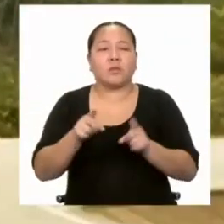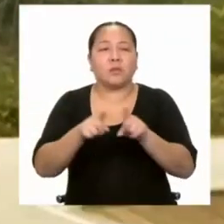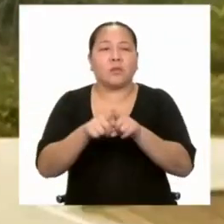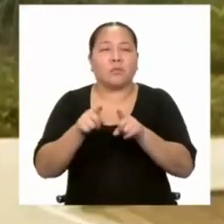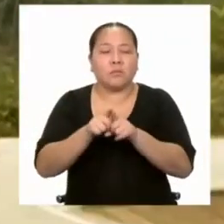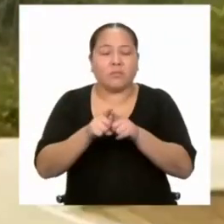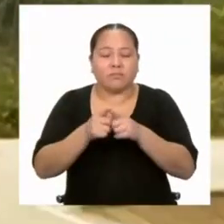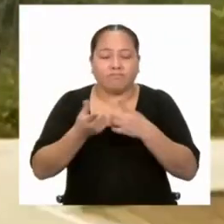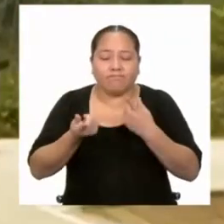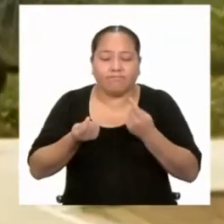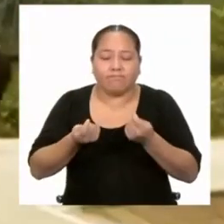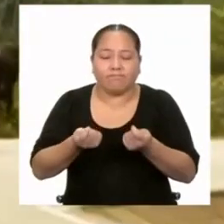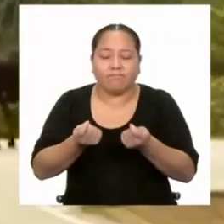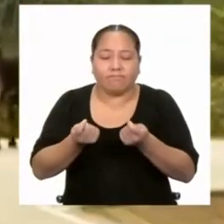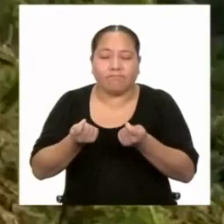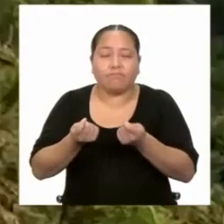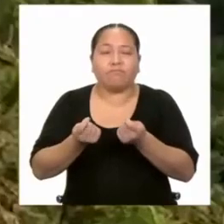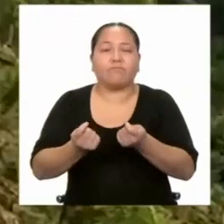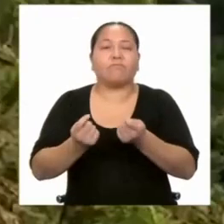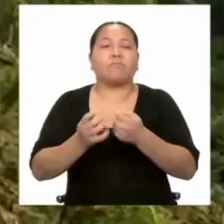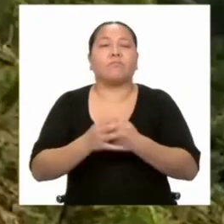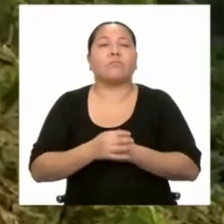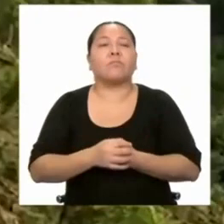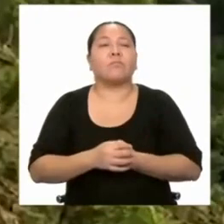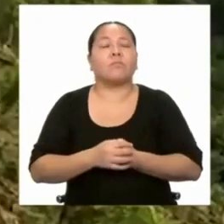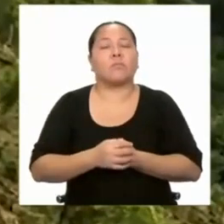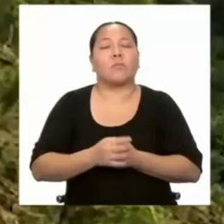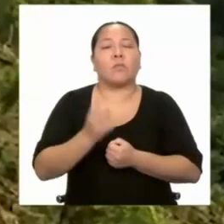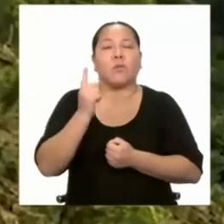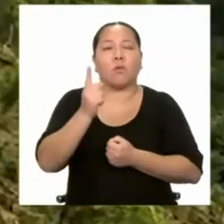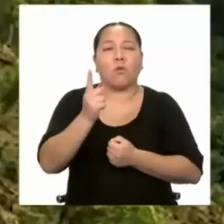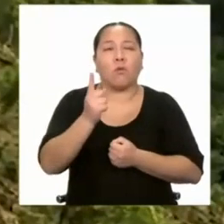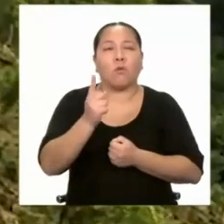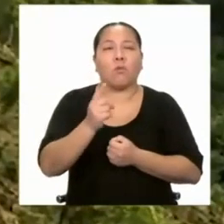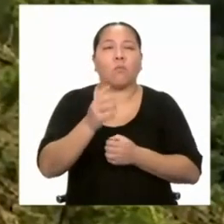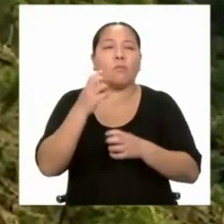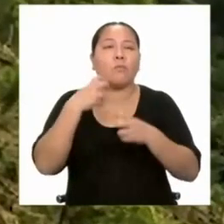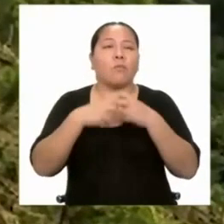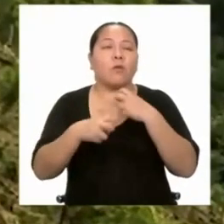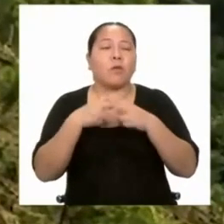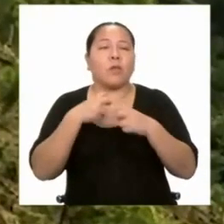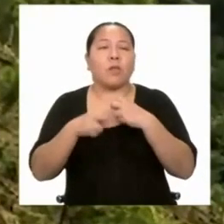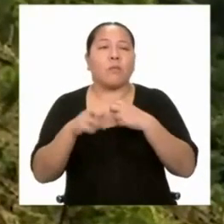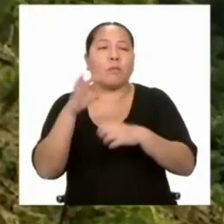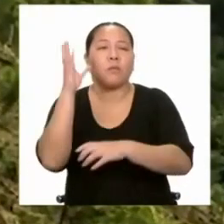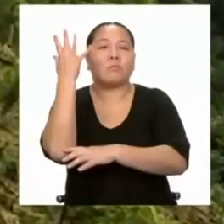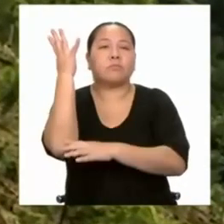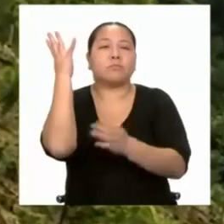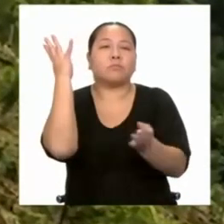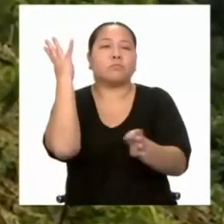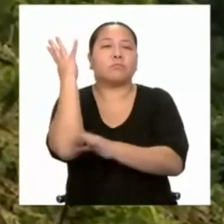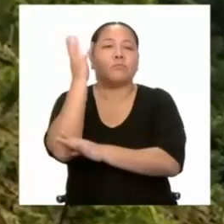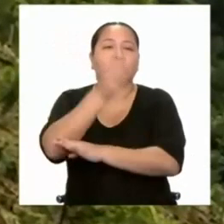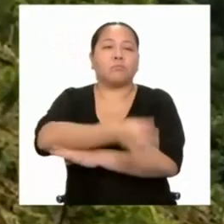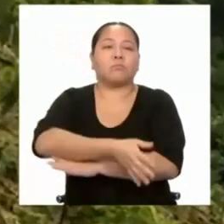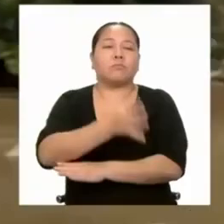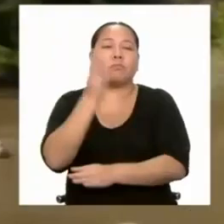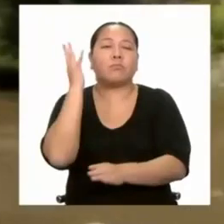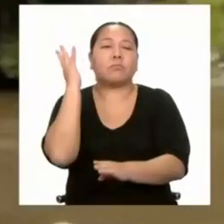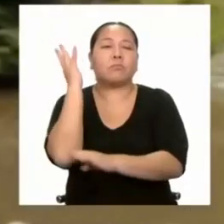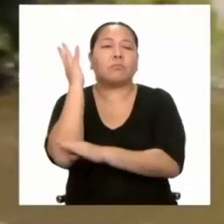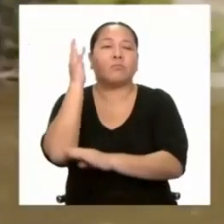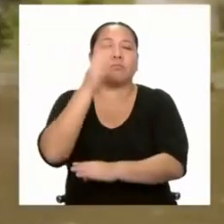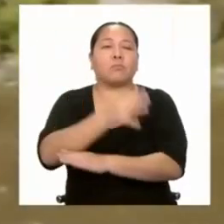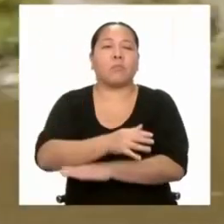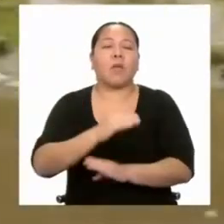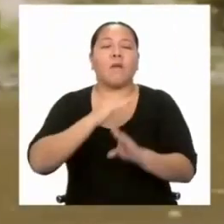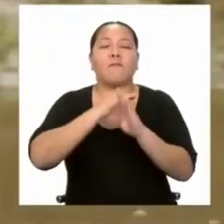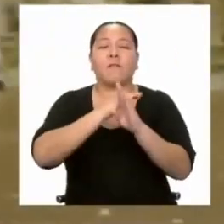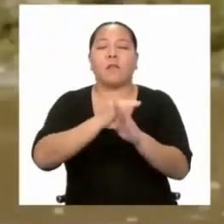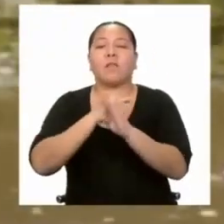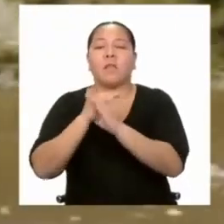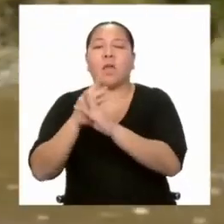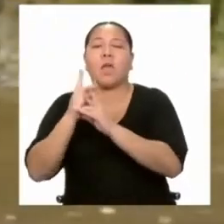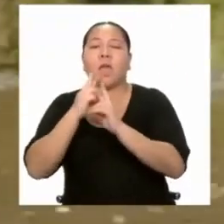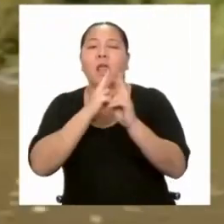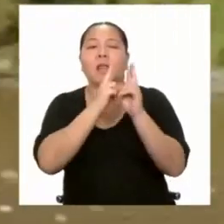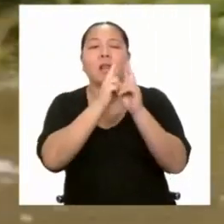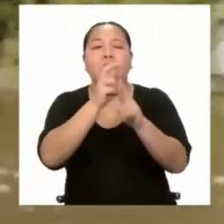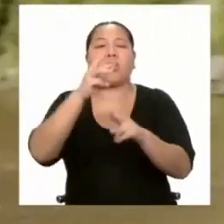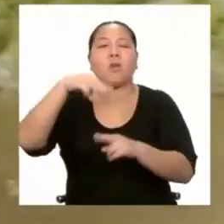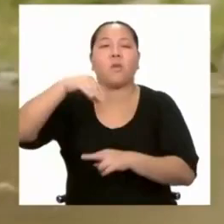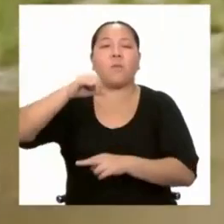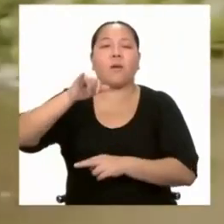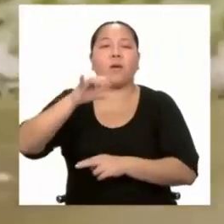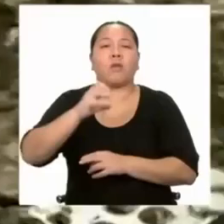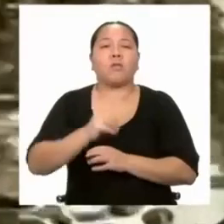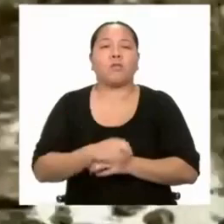presión. Una de las consecuencias, la deforestación ha frenado el flujo del río Mayo, provocando cortes